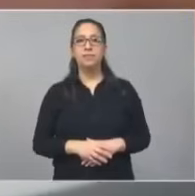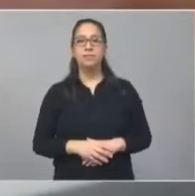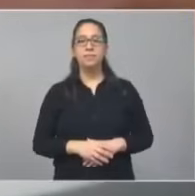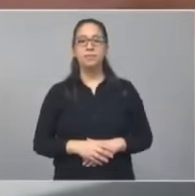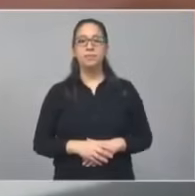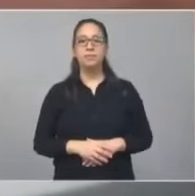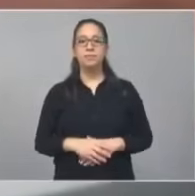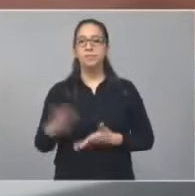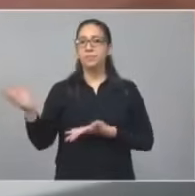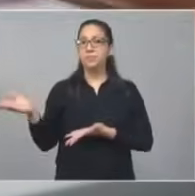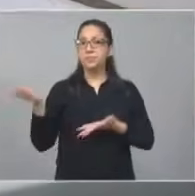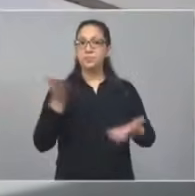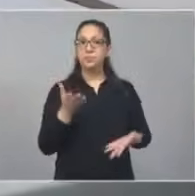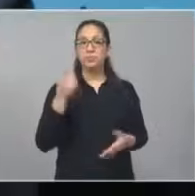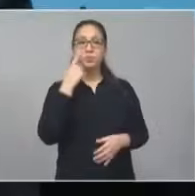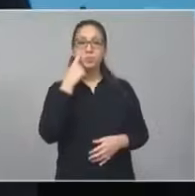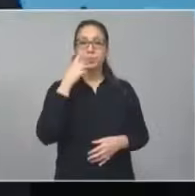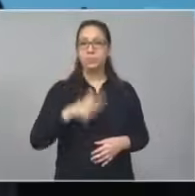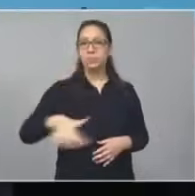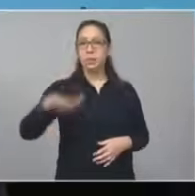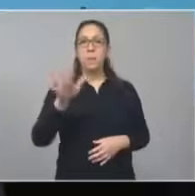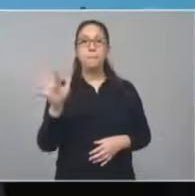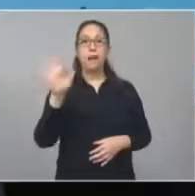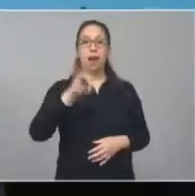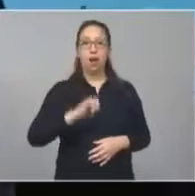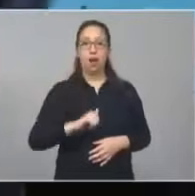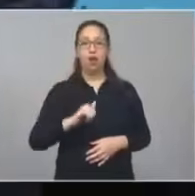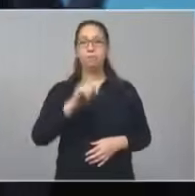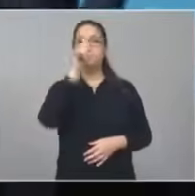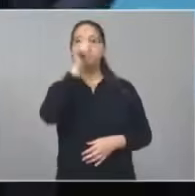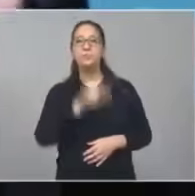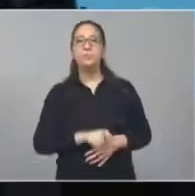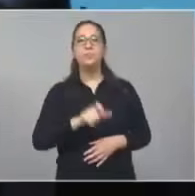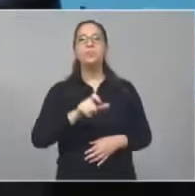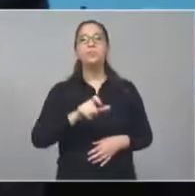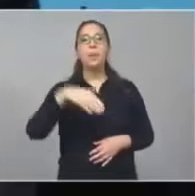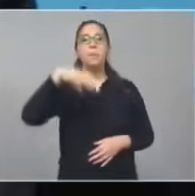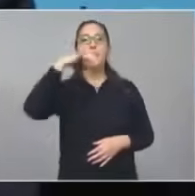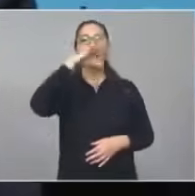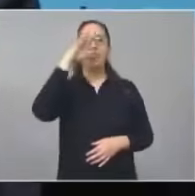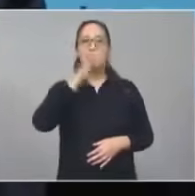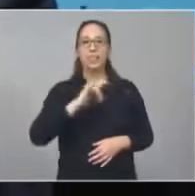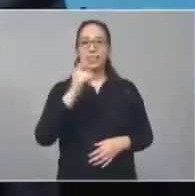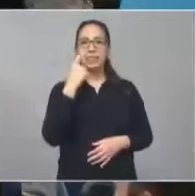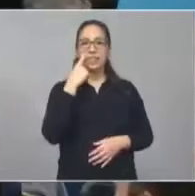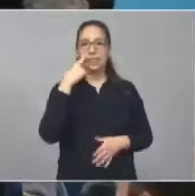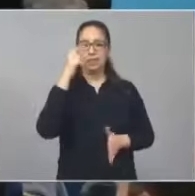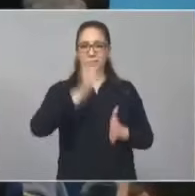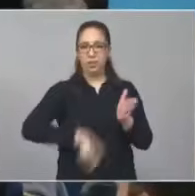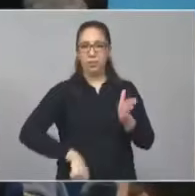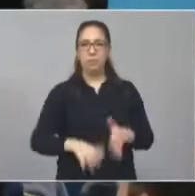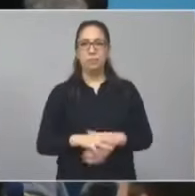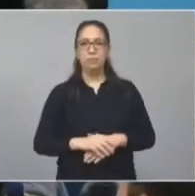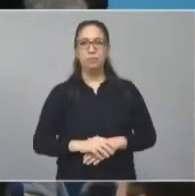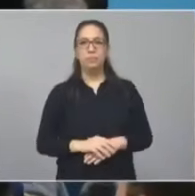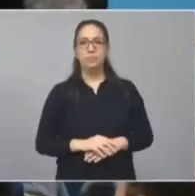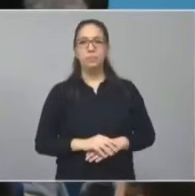Seguidamente firma el municipio de Merlo, Gustavo Adolfo Menéndez.